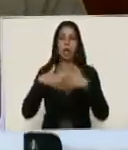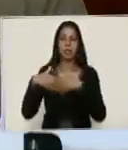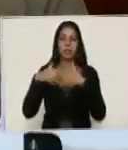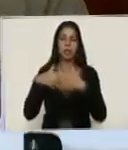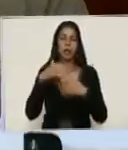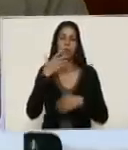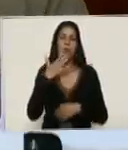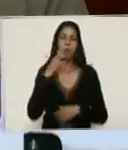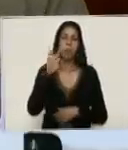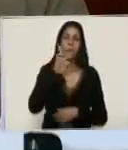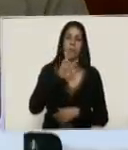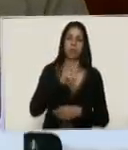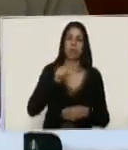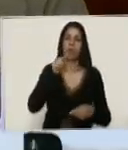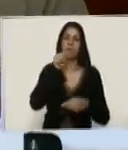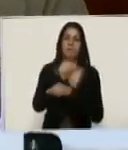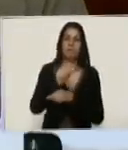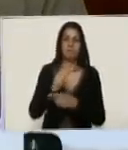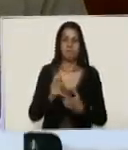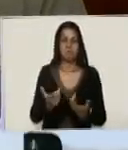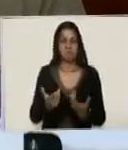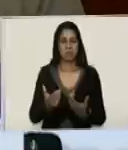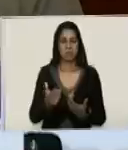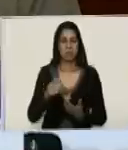por Venezuela.